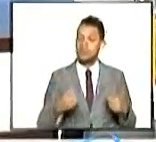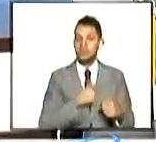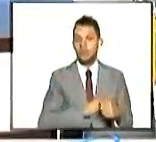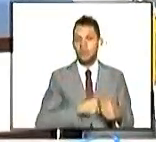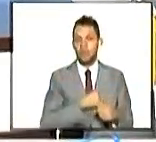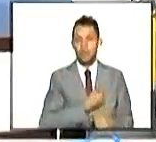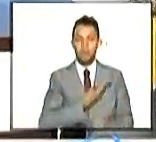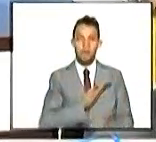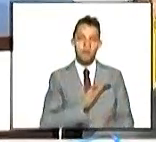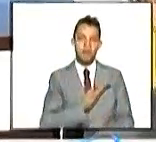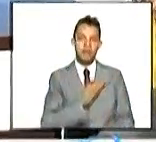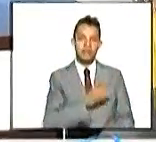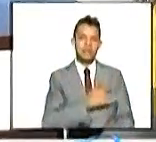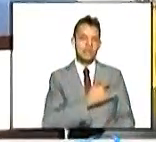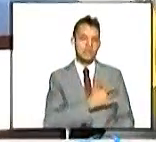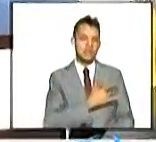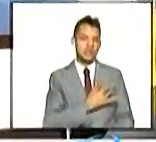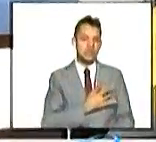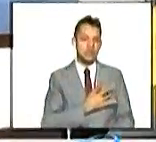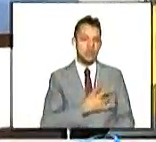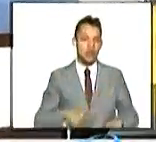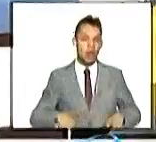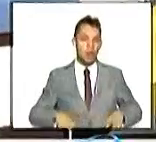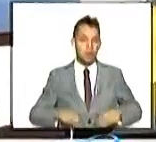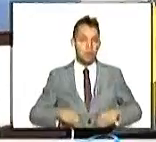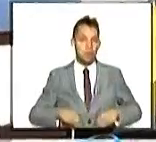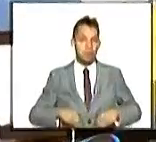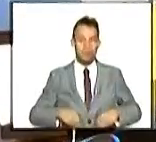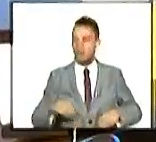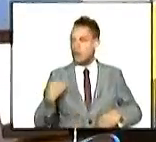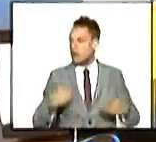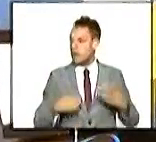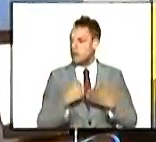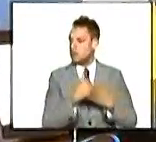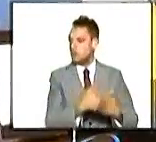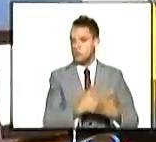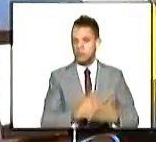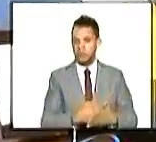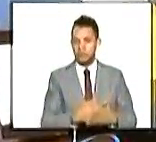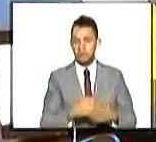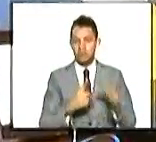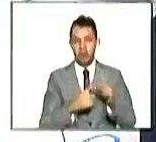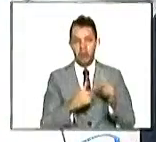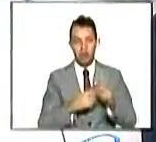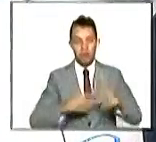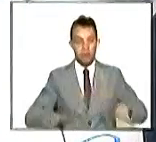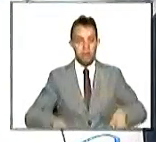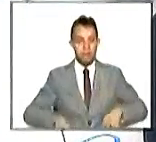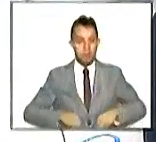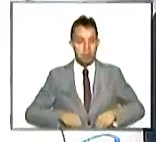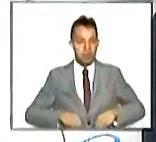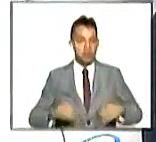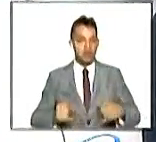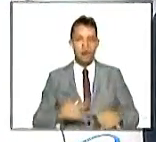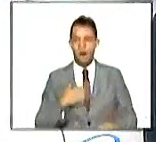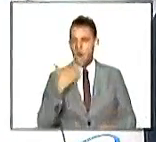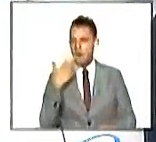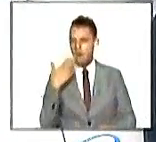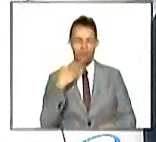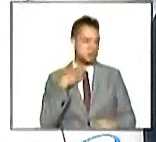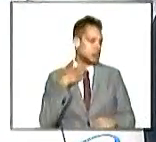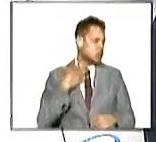para mi mamá que tiene los síntomas de la menopausia. La menopausia puede tener muchos síntomas, calores,